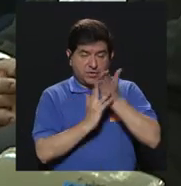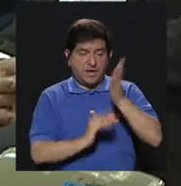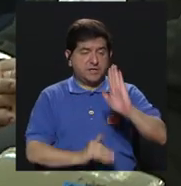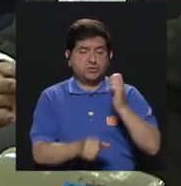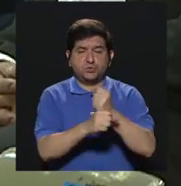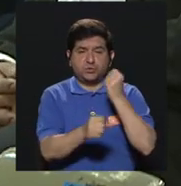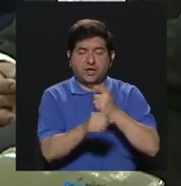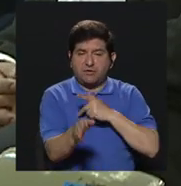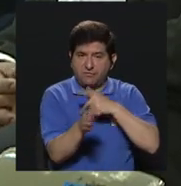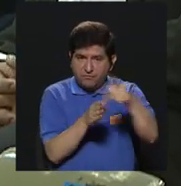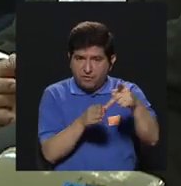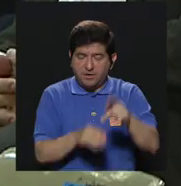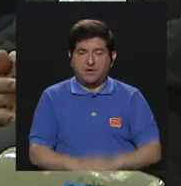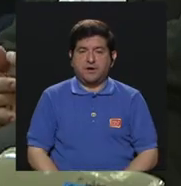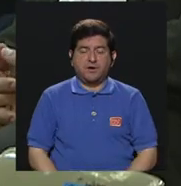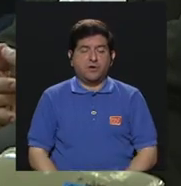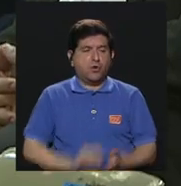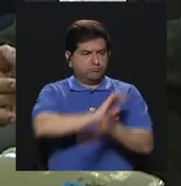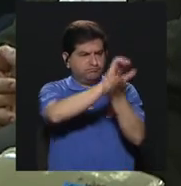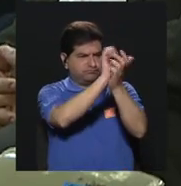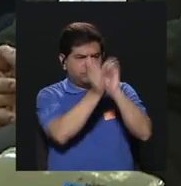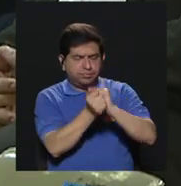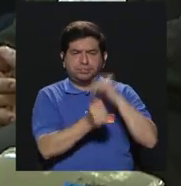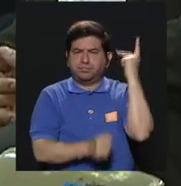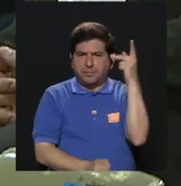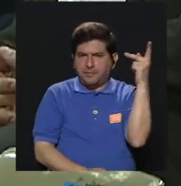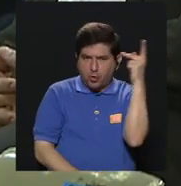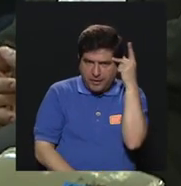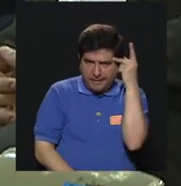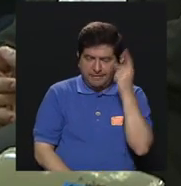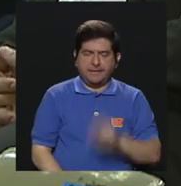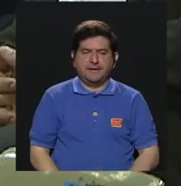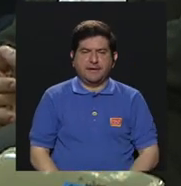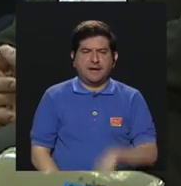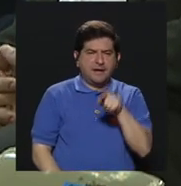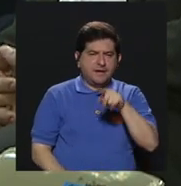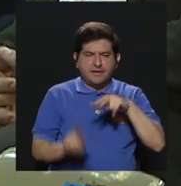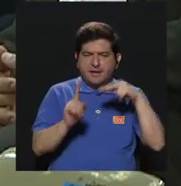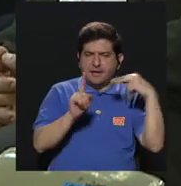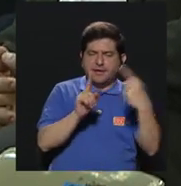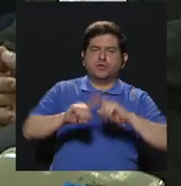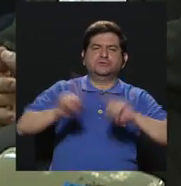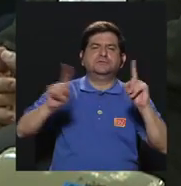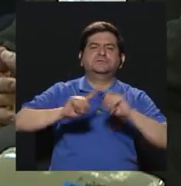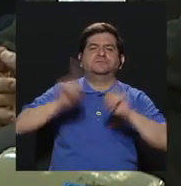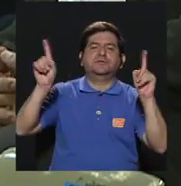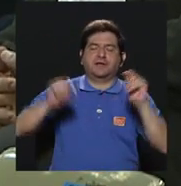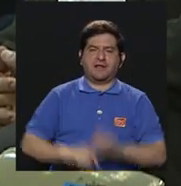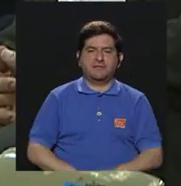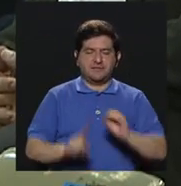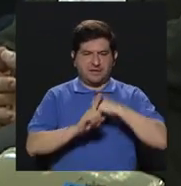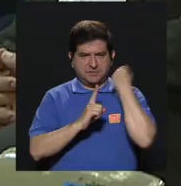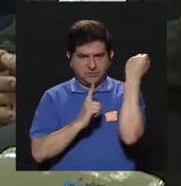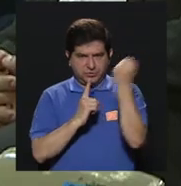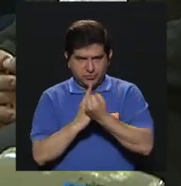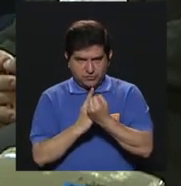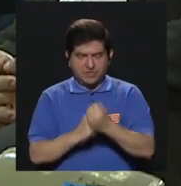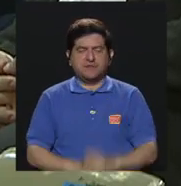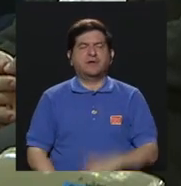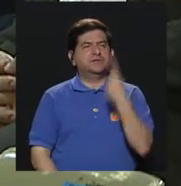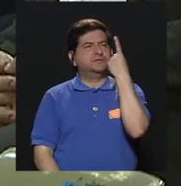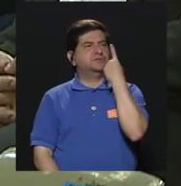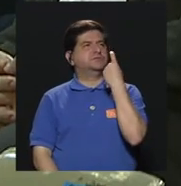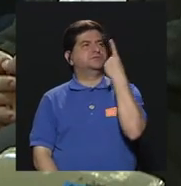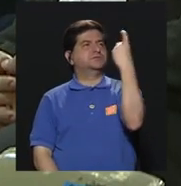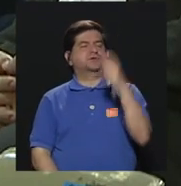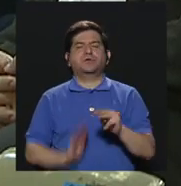quehacer profesional y vital han transformado la política y han mirado desde otros ángulos la sociedad y han soñado